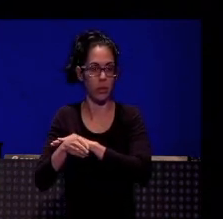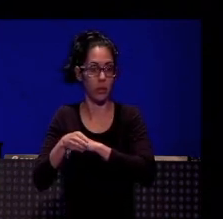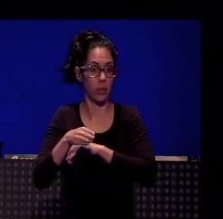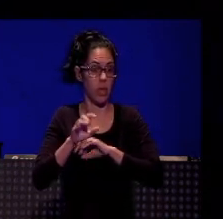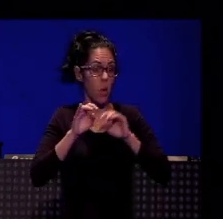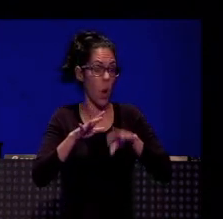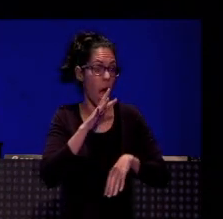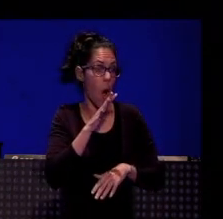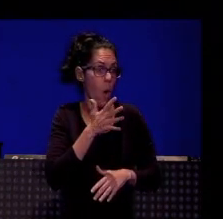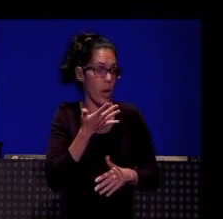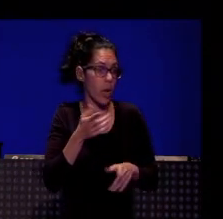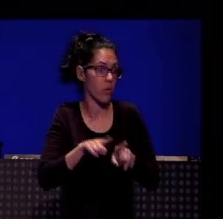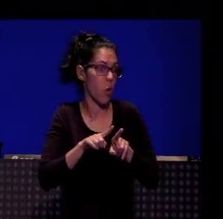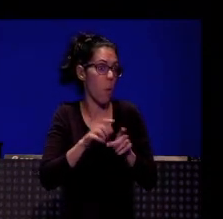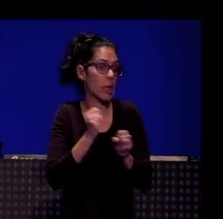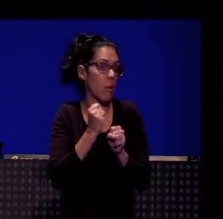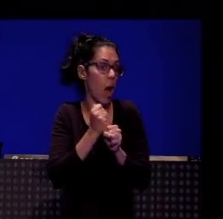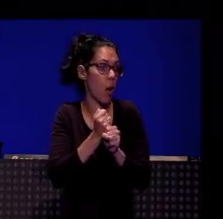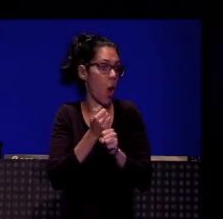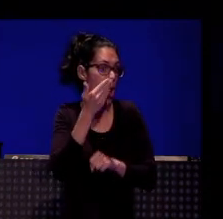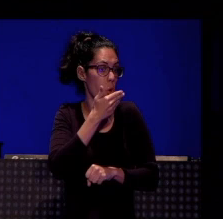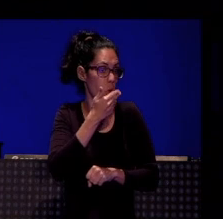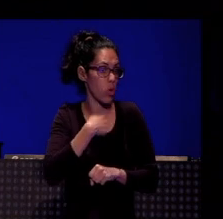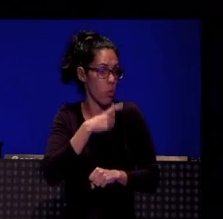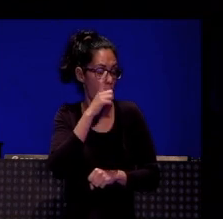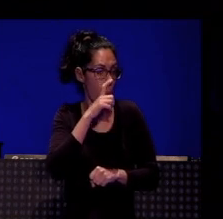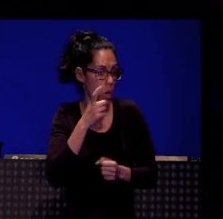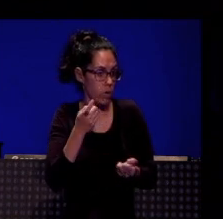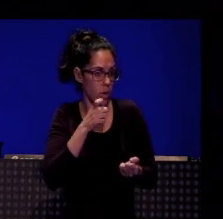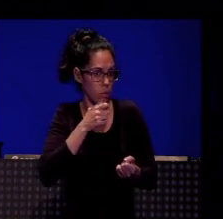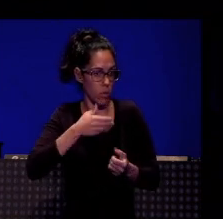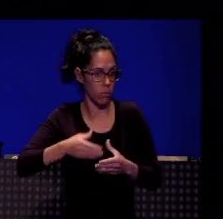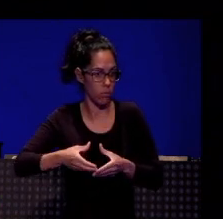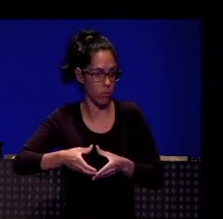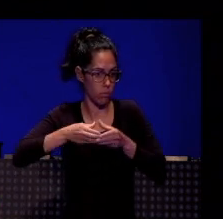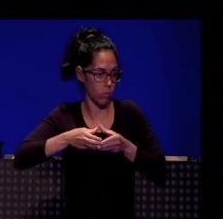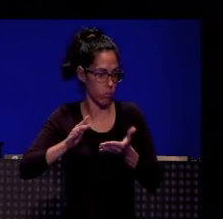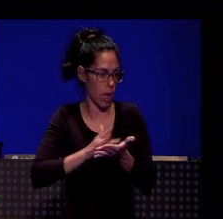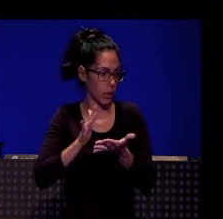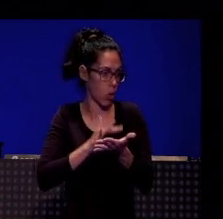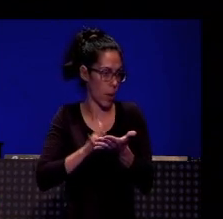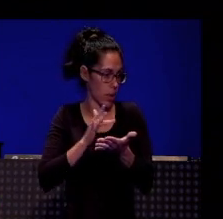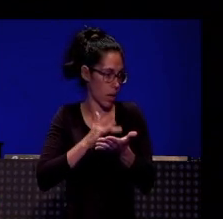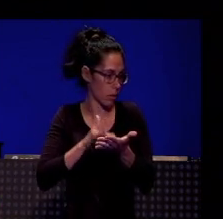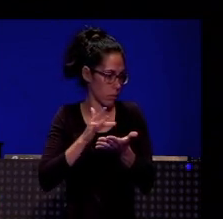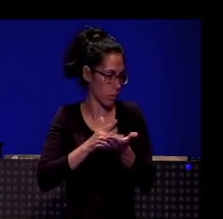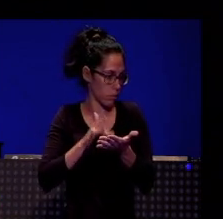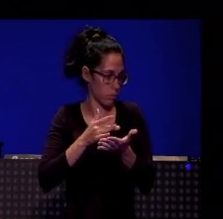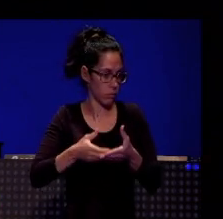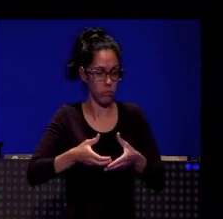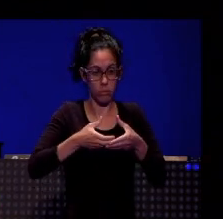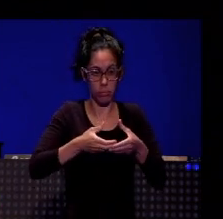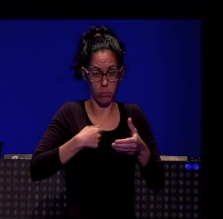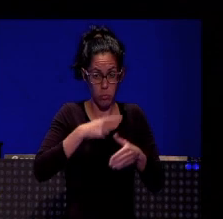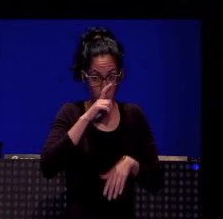cuando te es que hacer un trabajo imagino en el cole que yo me juró que iba con la enciclopedia fotos tiles enciclopedia no también tampoco si están jóvenes no